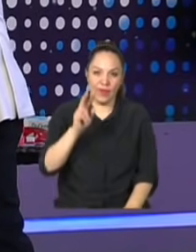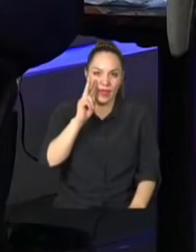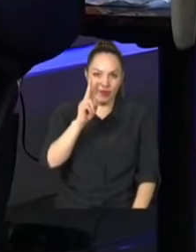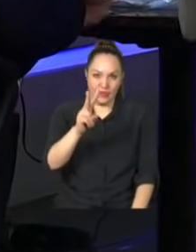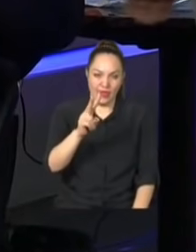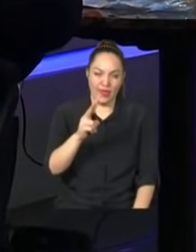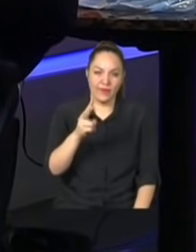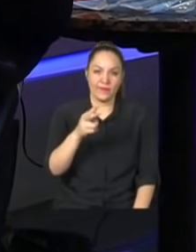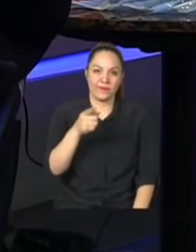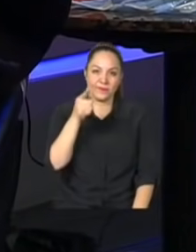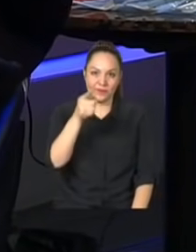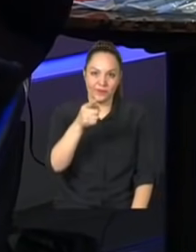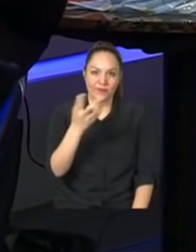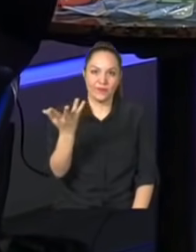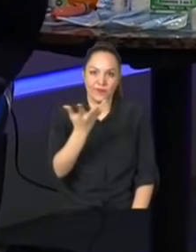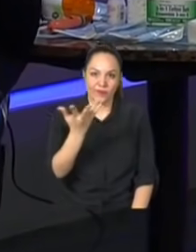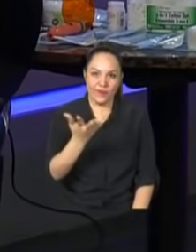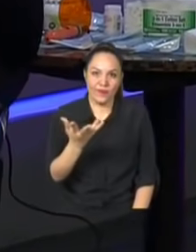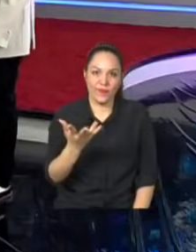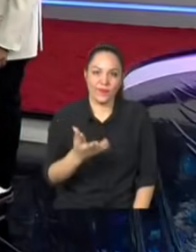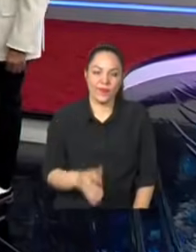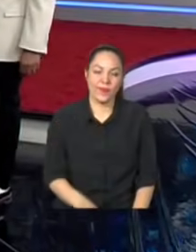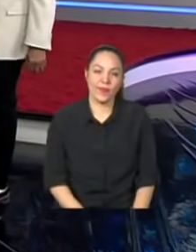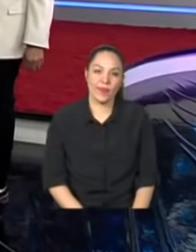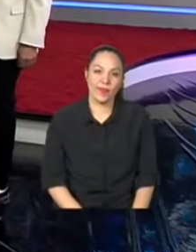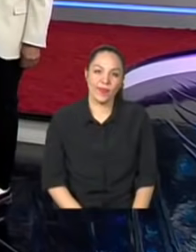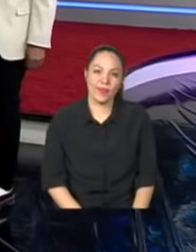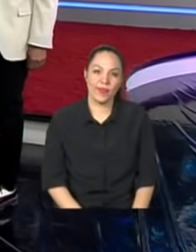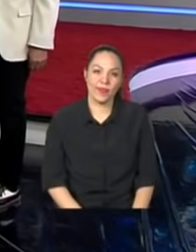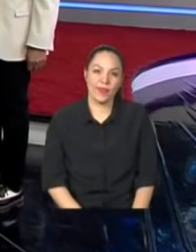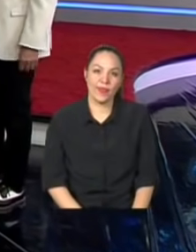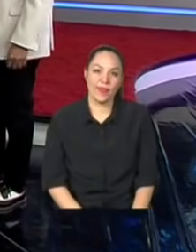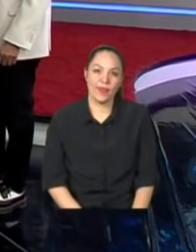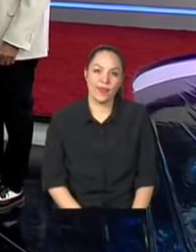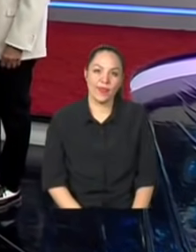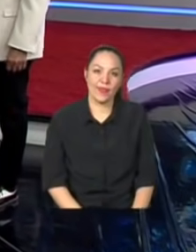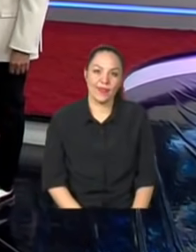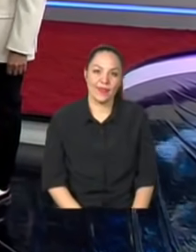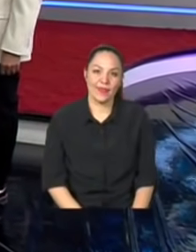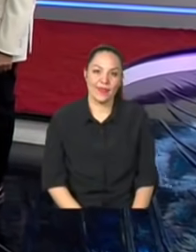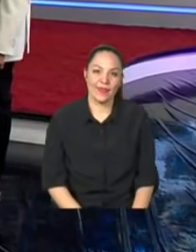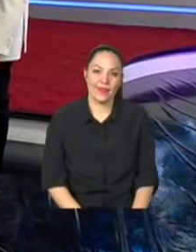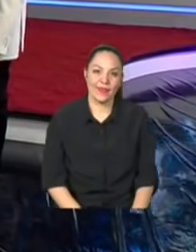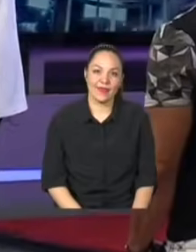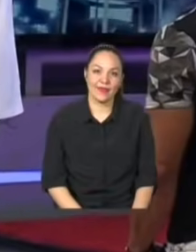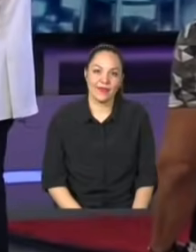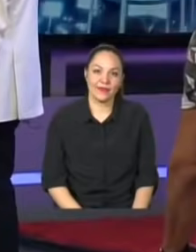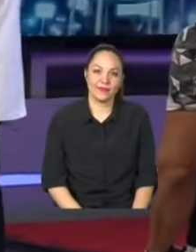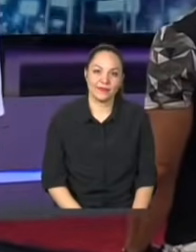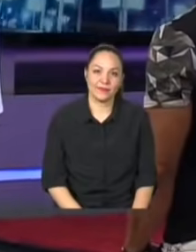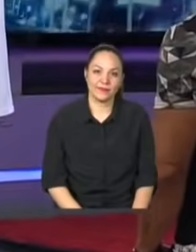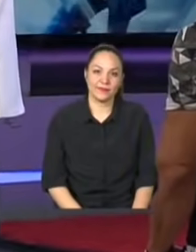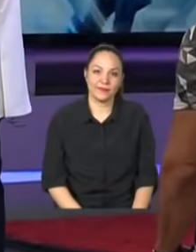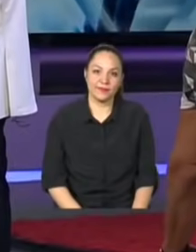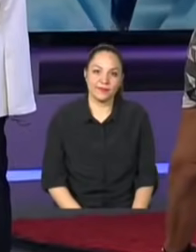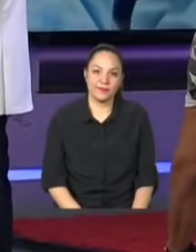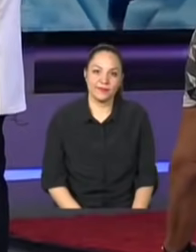otra. ¿Sí aguanta? Sí. Sí aguanta, ahí está.